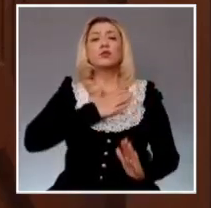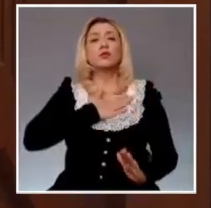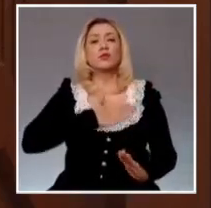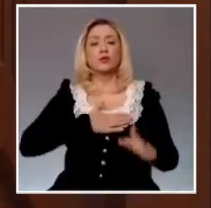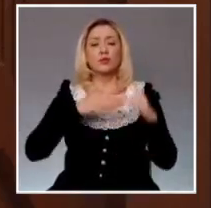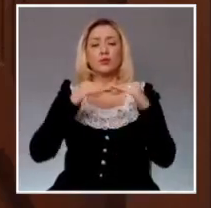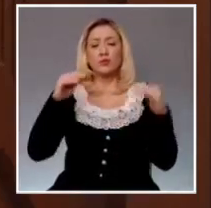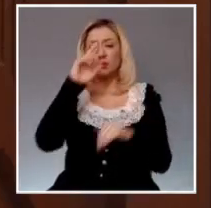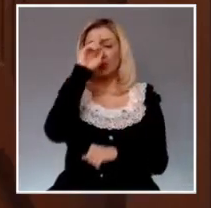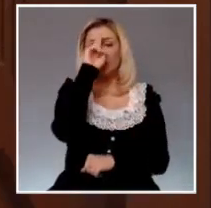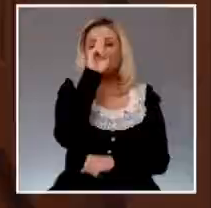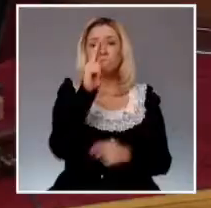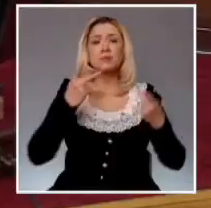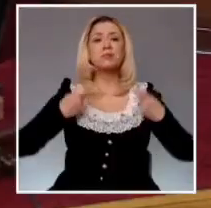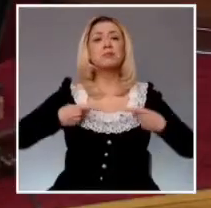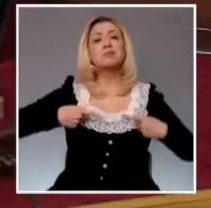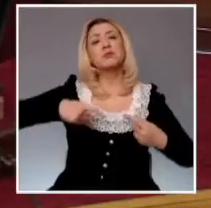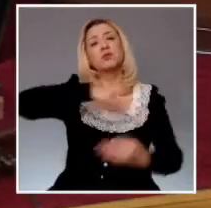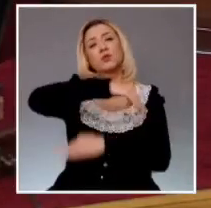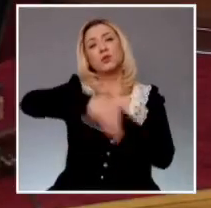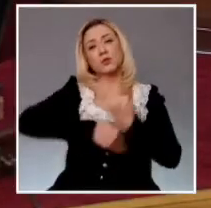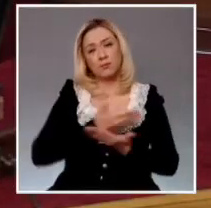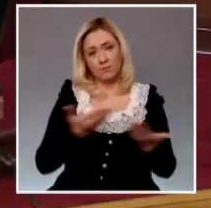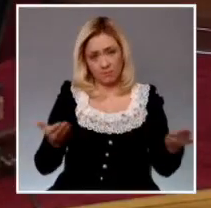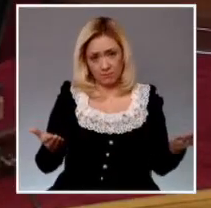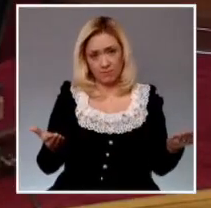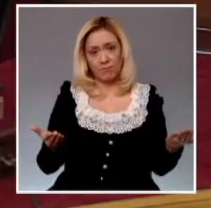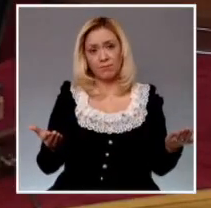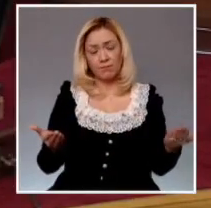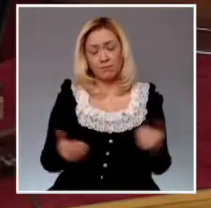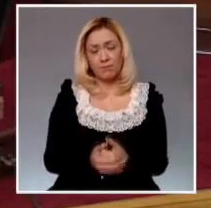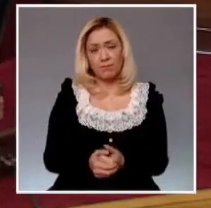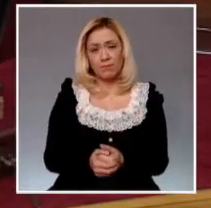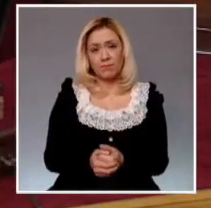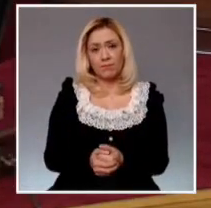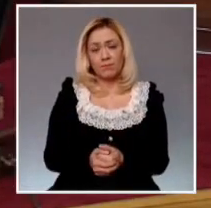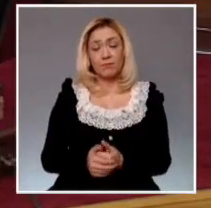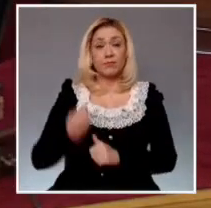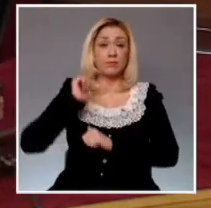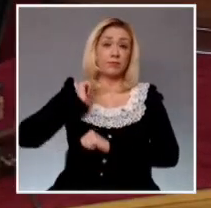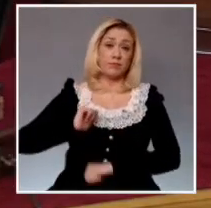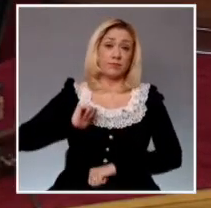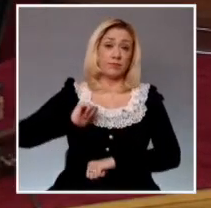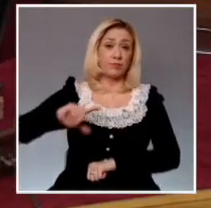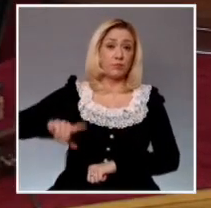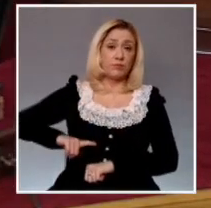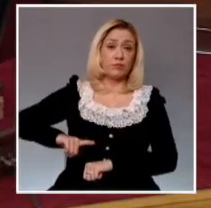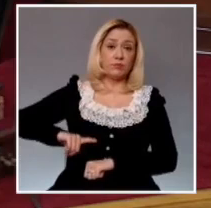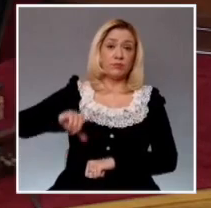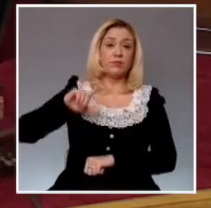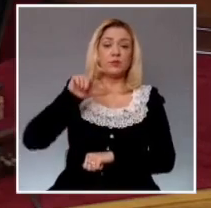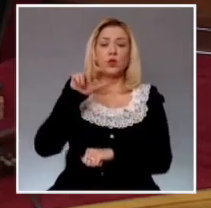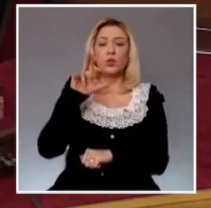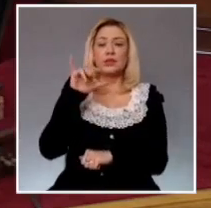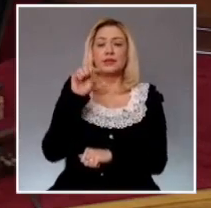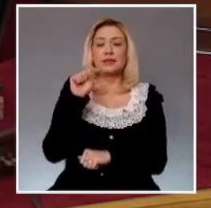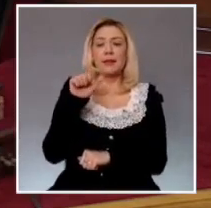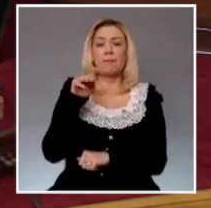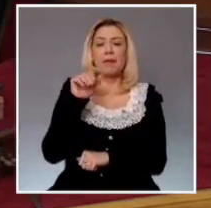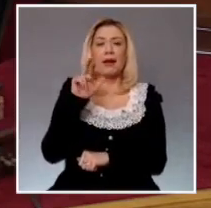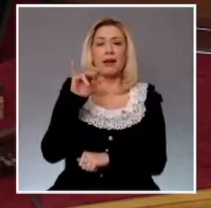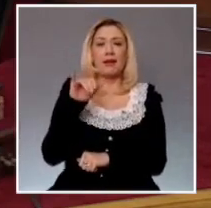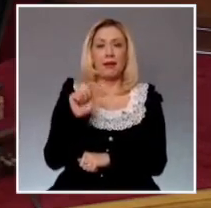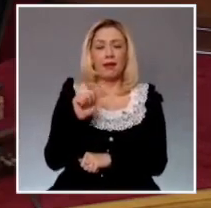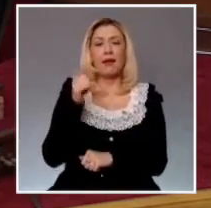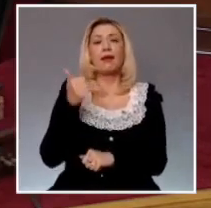de todas las personas. Ante la secretaria de Gobernación, Luisa María Alcalde, con la representación del titular del Ejecutivo